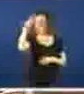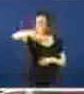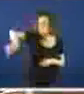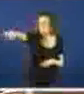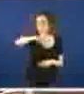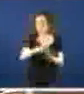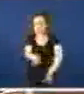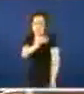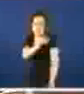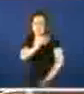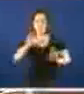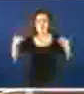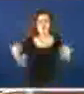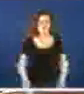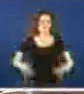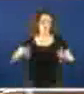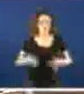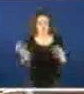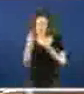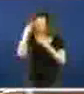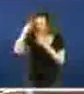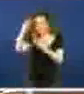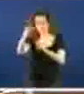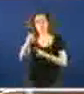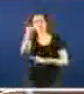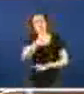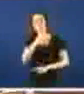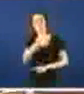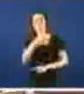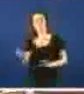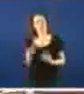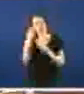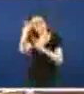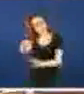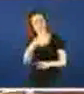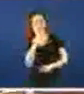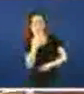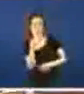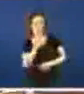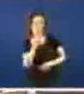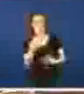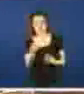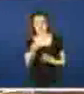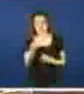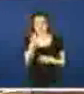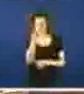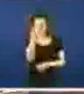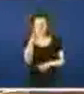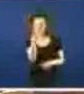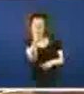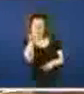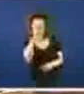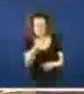está extralimitando. No, creo que non. Hai que respeitar o sentido do humor, hai que respeitar a ironía. E ademais vostede fixo tres chamadas a